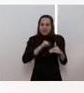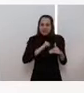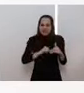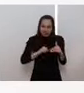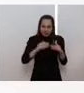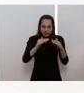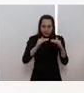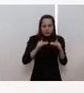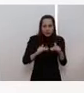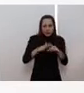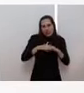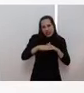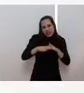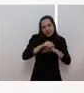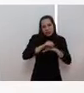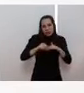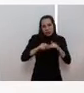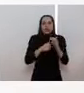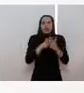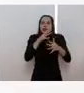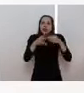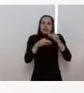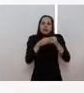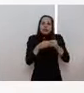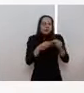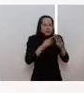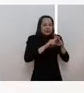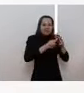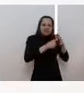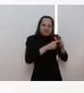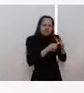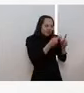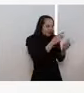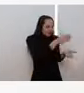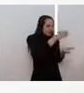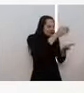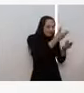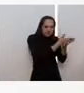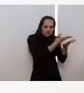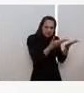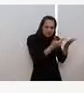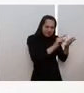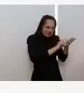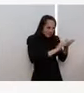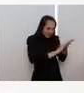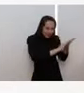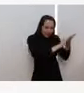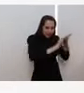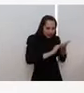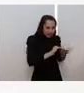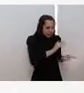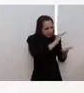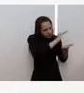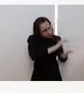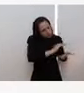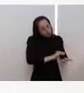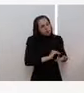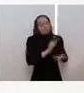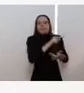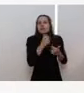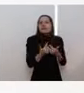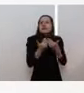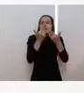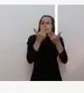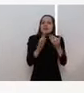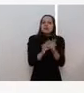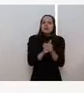actualización de sus equipos biomédicos para garantizar que cumplimos con todas las normas de habilitación y que cuando